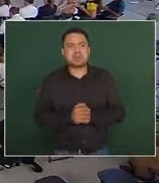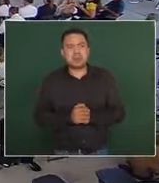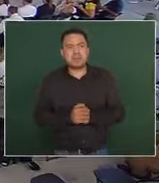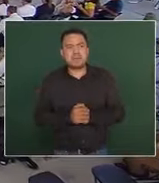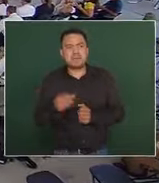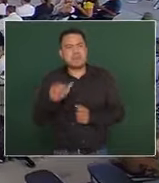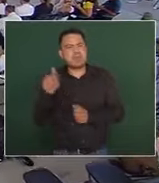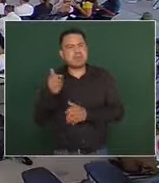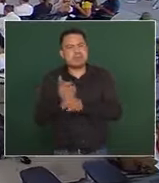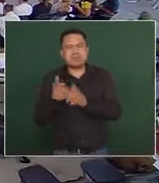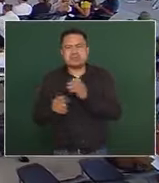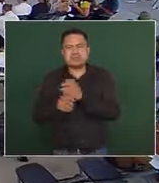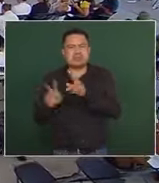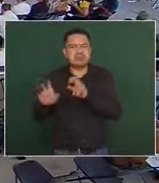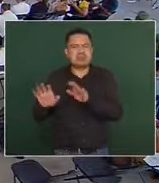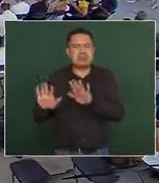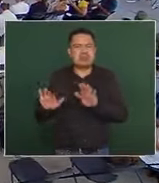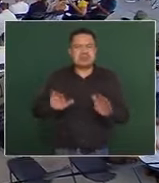otra cosa.